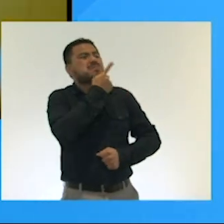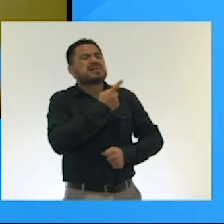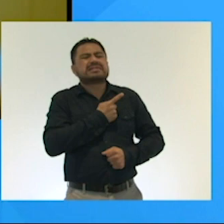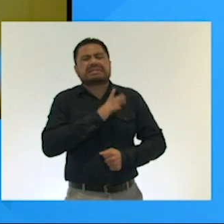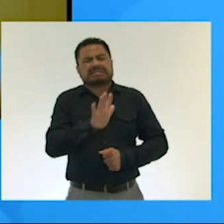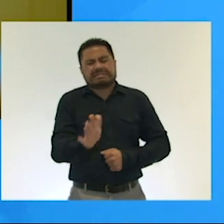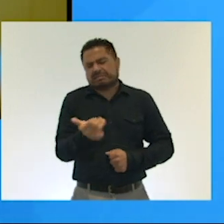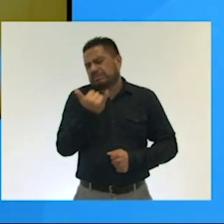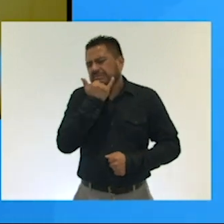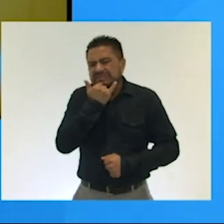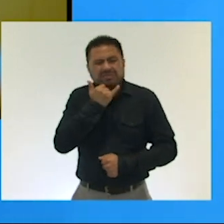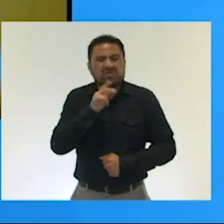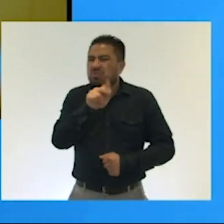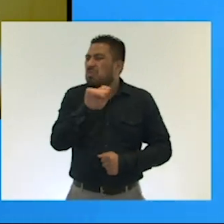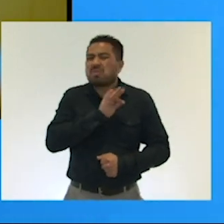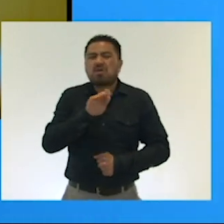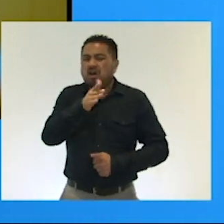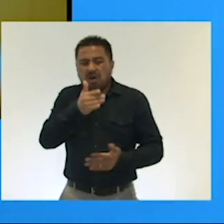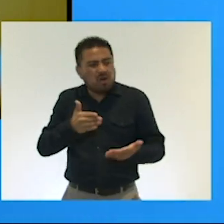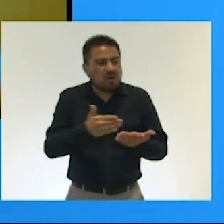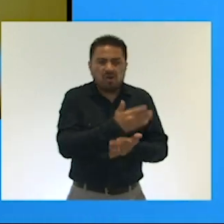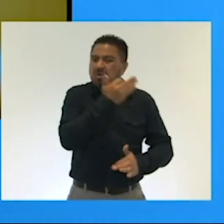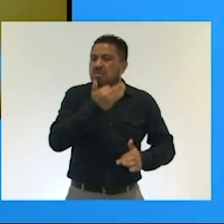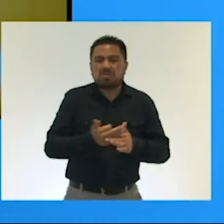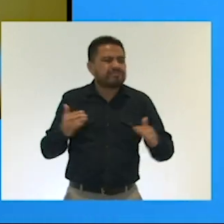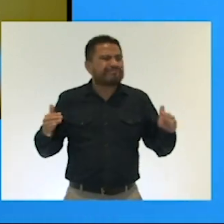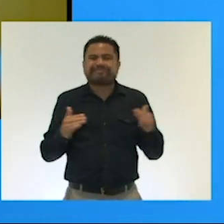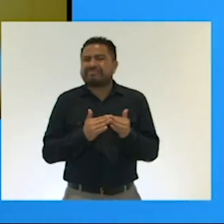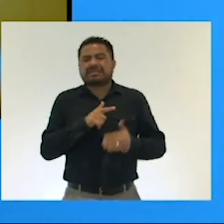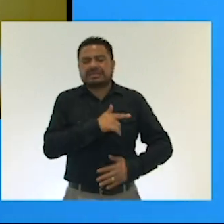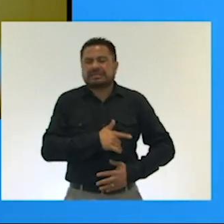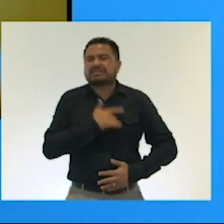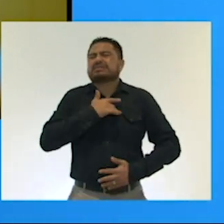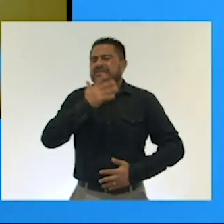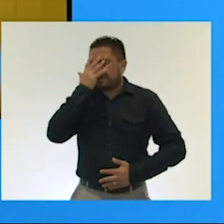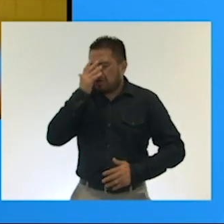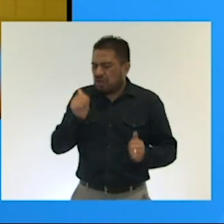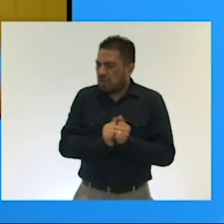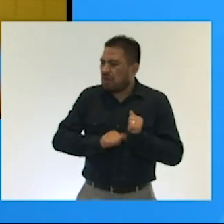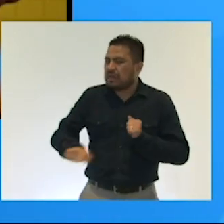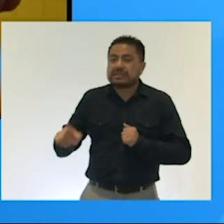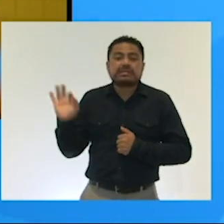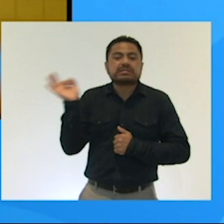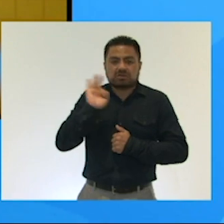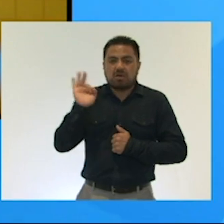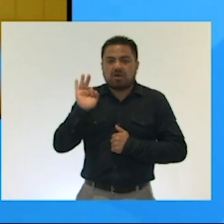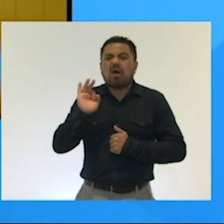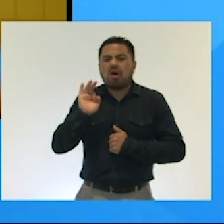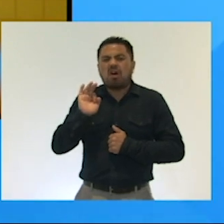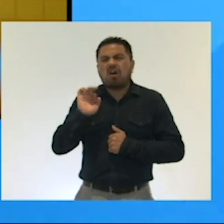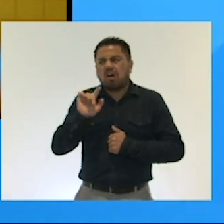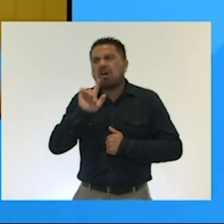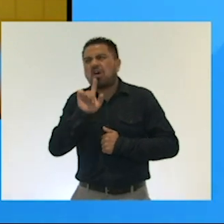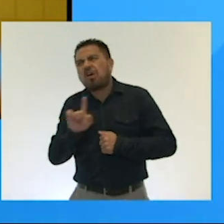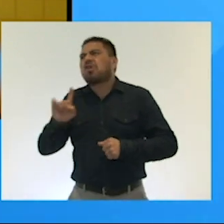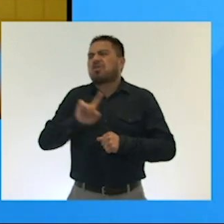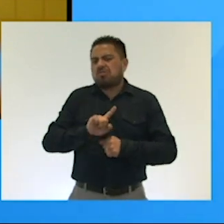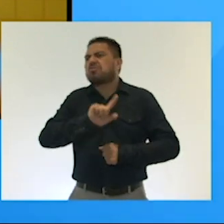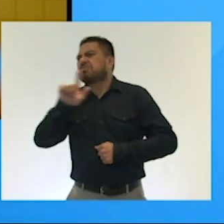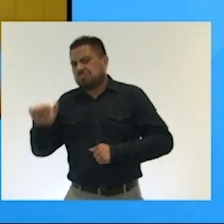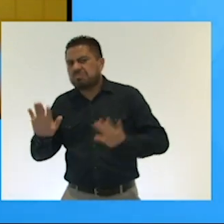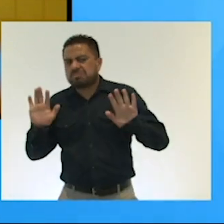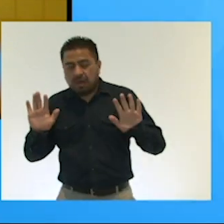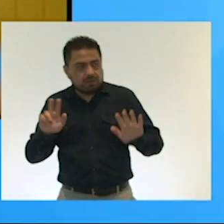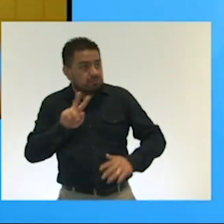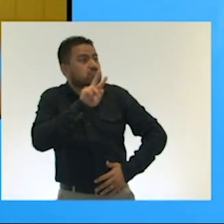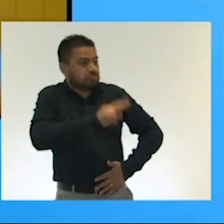siente mucho, pero no puedes ir hoy a su casa. Está muy apenada contigo, que tal vez en otra ocasión. ¿En serio?